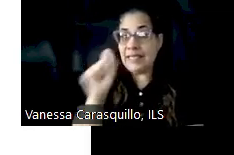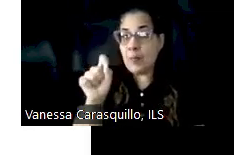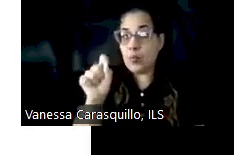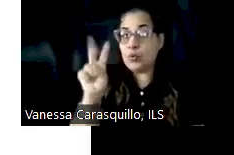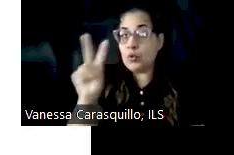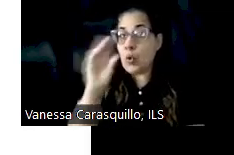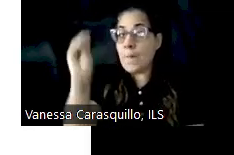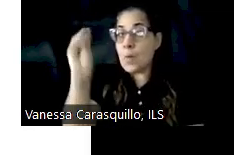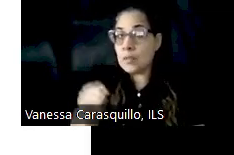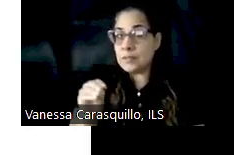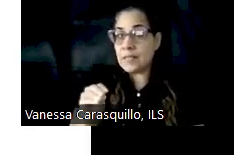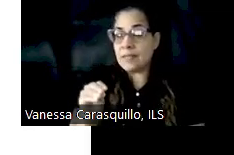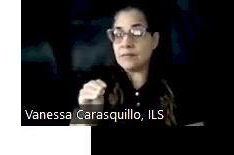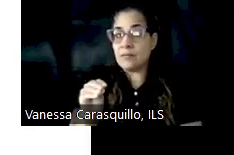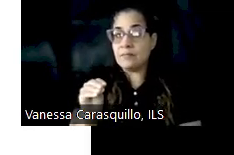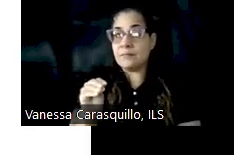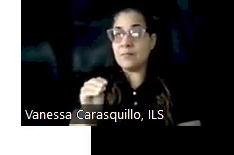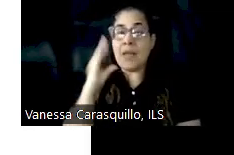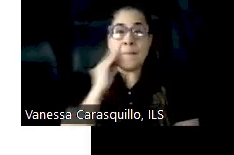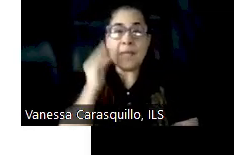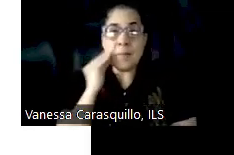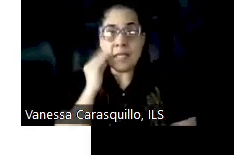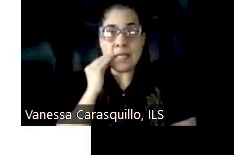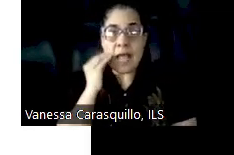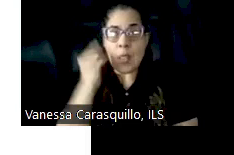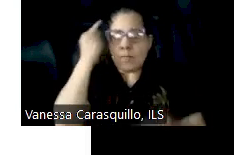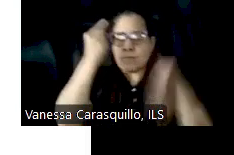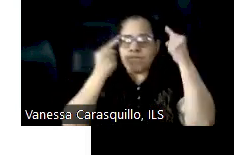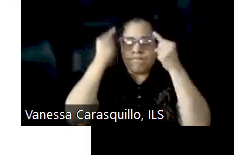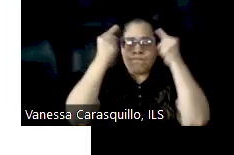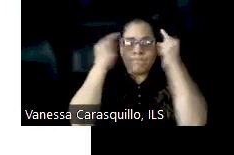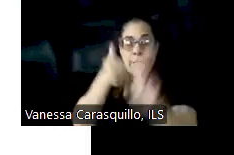17.2% han experimentado ideas suicidas. Esto es alarmante.